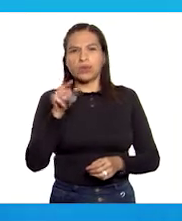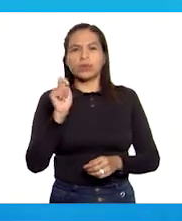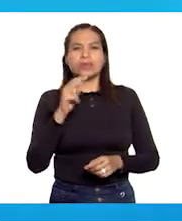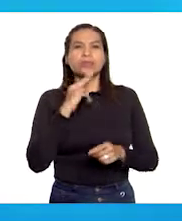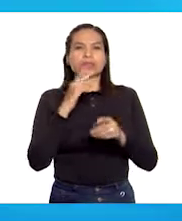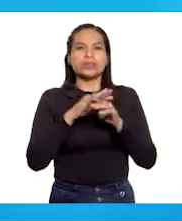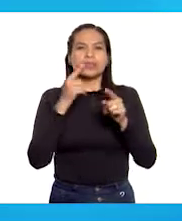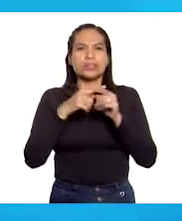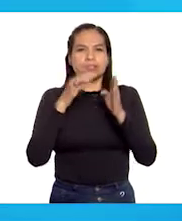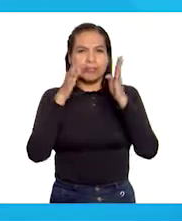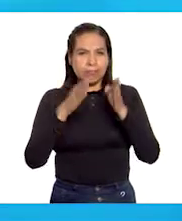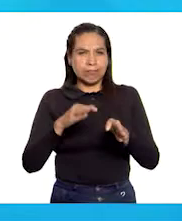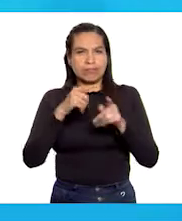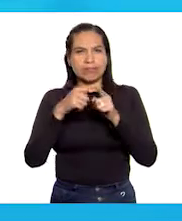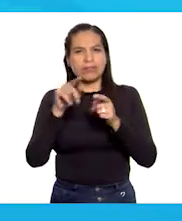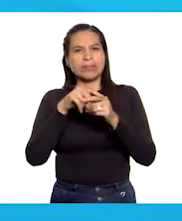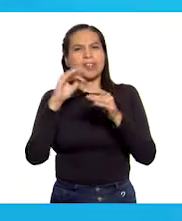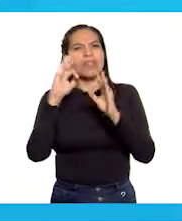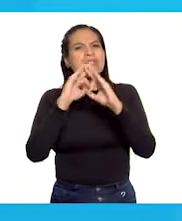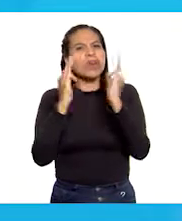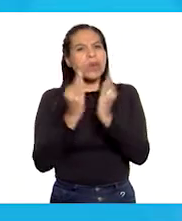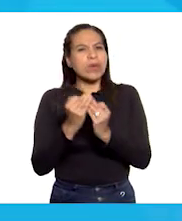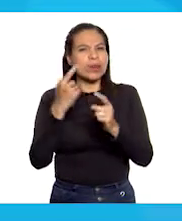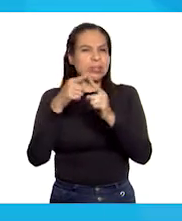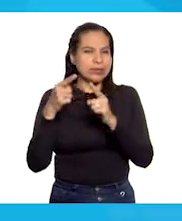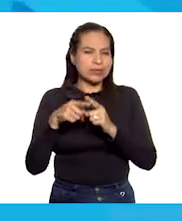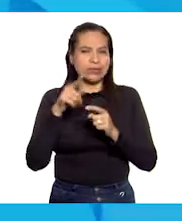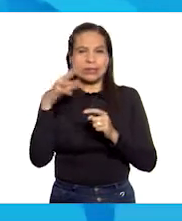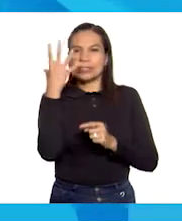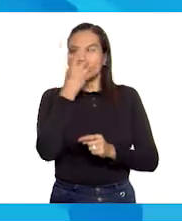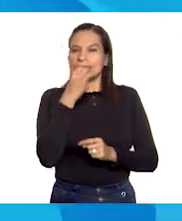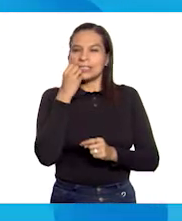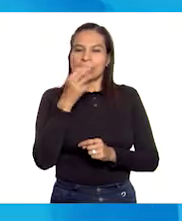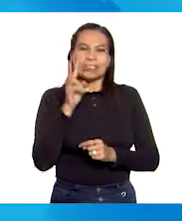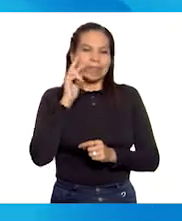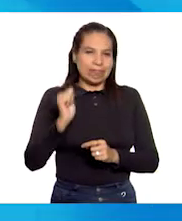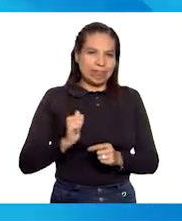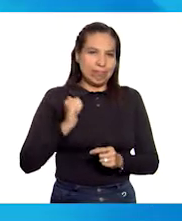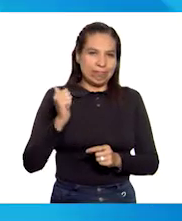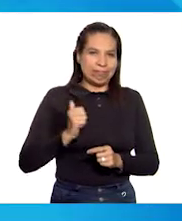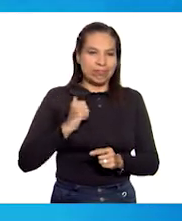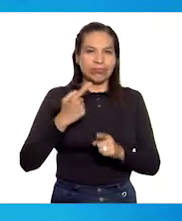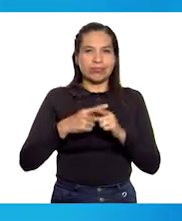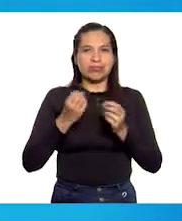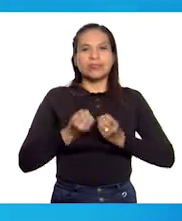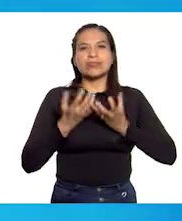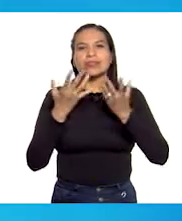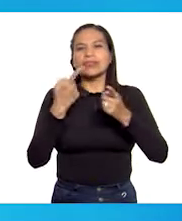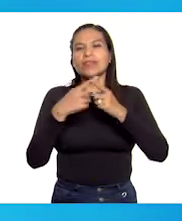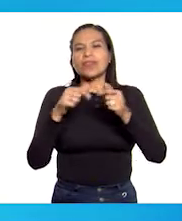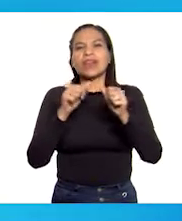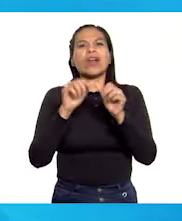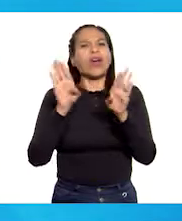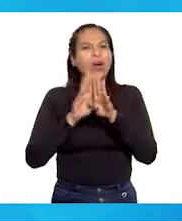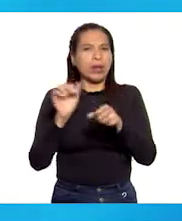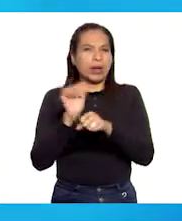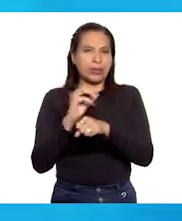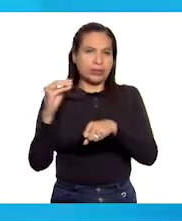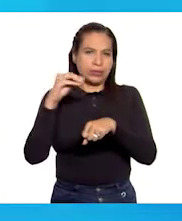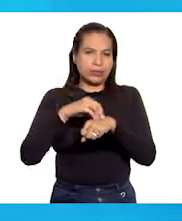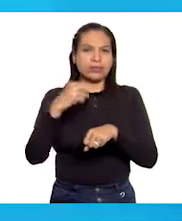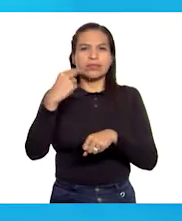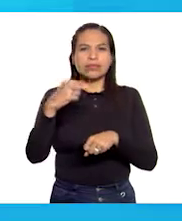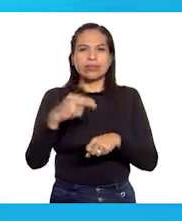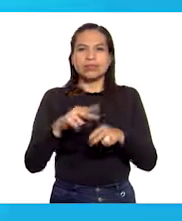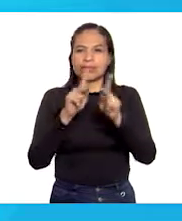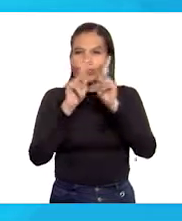líneas rectas y formas geométricas. Era un recinto tan bello que se aprovechó para las expresiones artísticas y le pusieron de